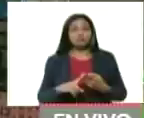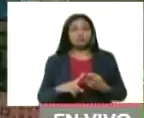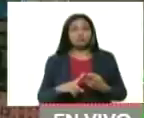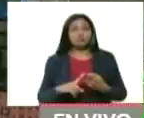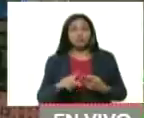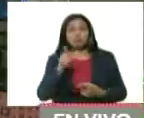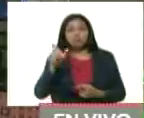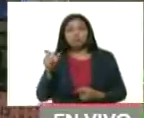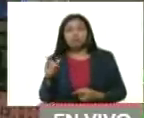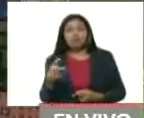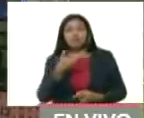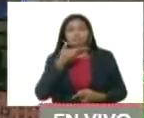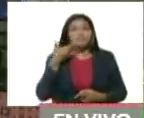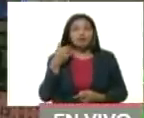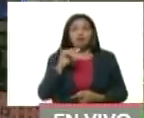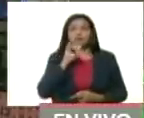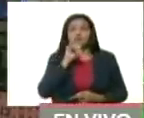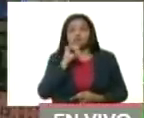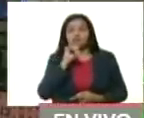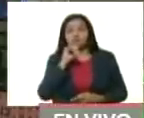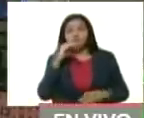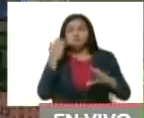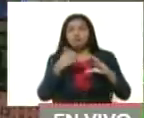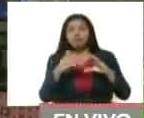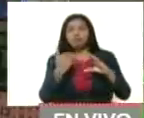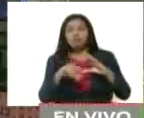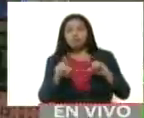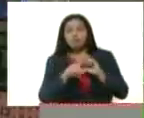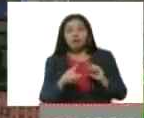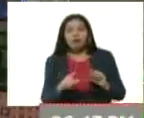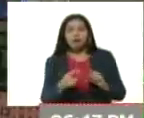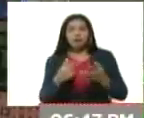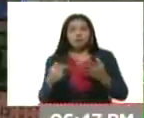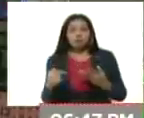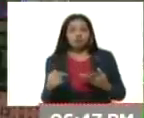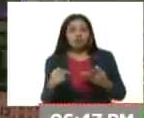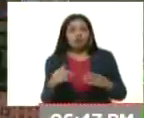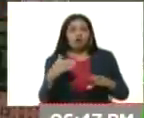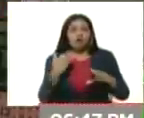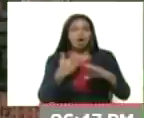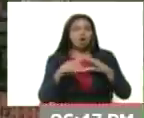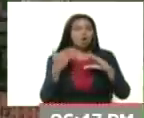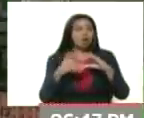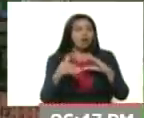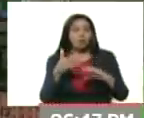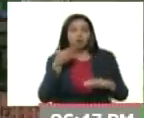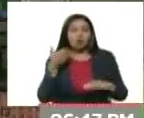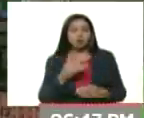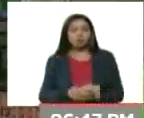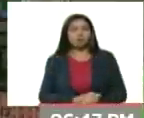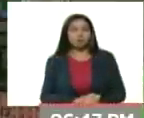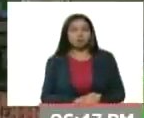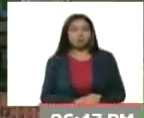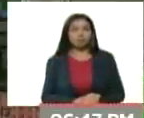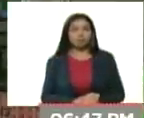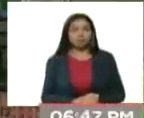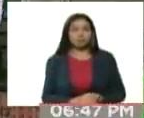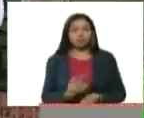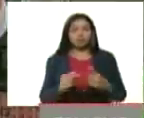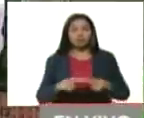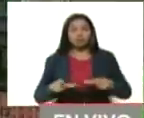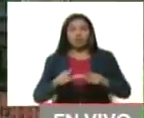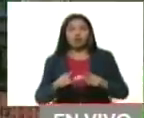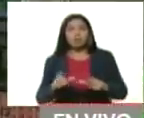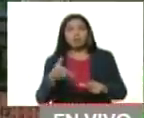la gente prefiere que se le informe y se le envíe los materiales vía correo electrónico. En otros lados